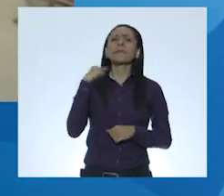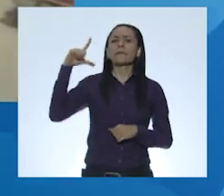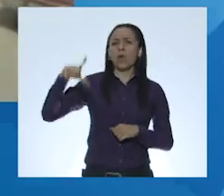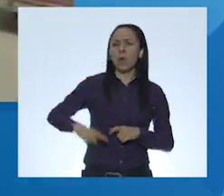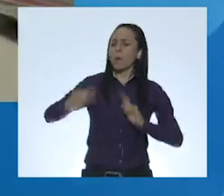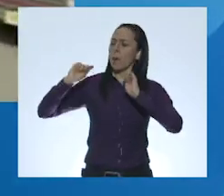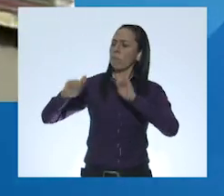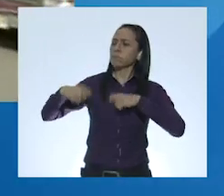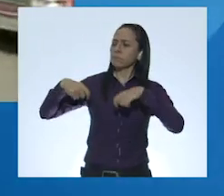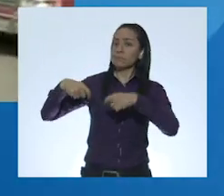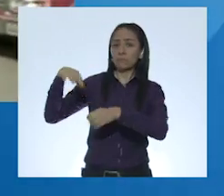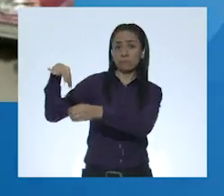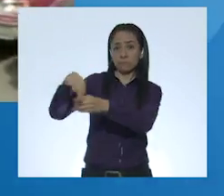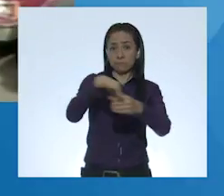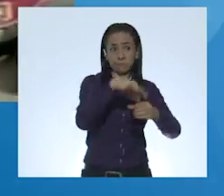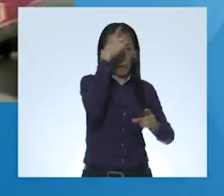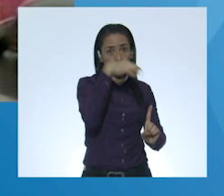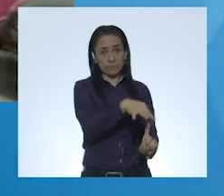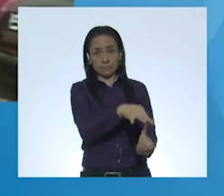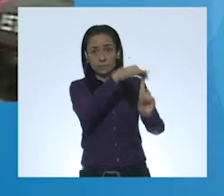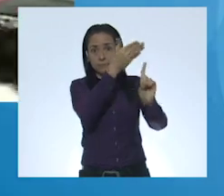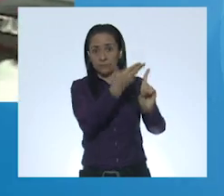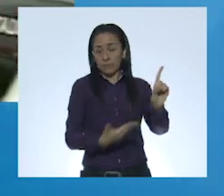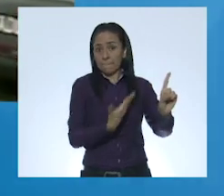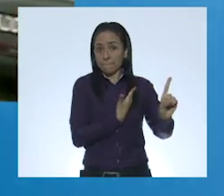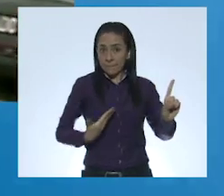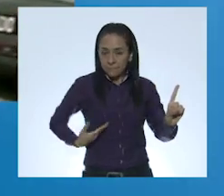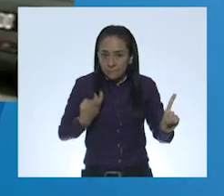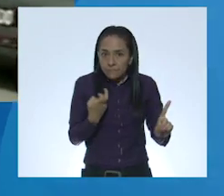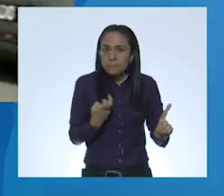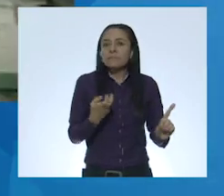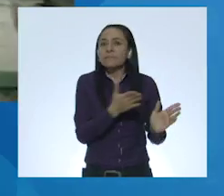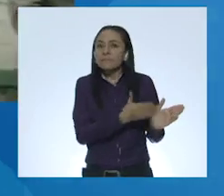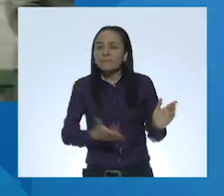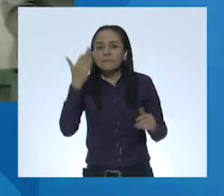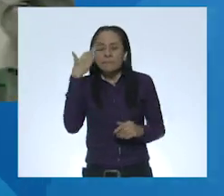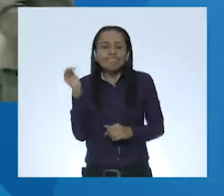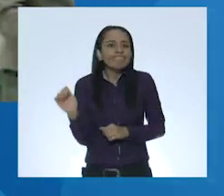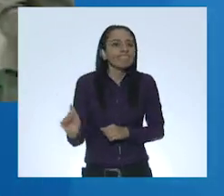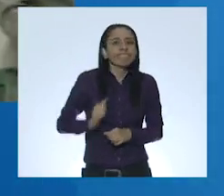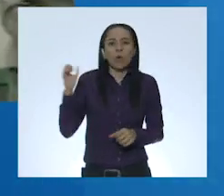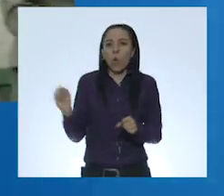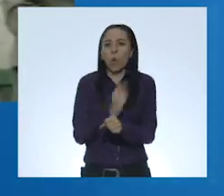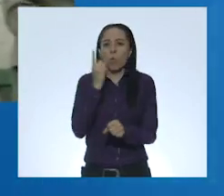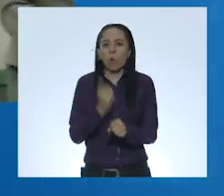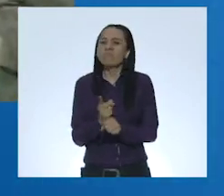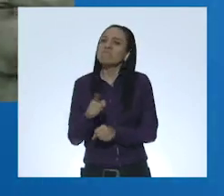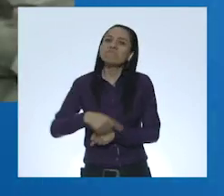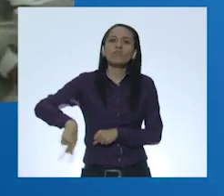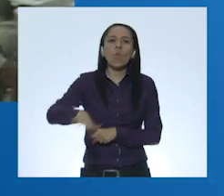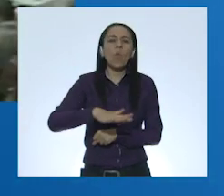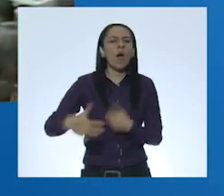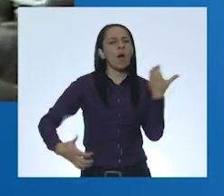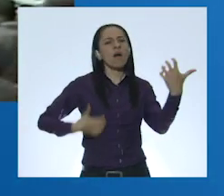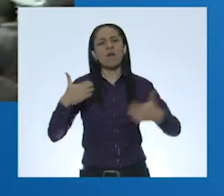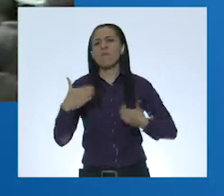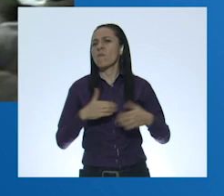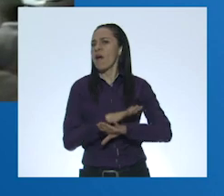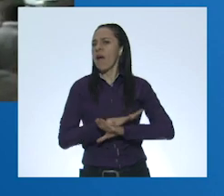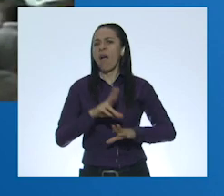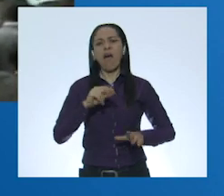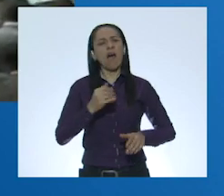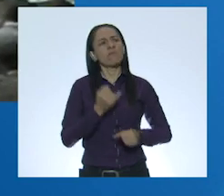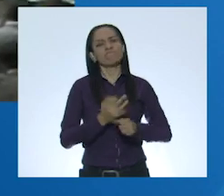elecciones presidenciales representaban una gran oportunidad para mostrar el descontento popular en las urnas. Los tres